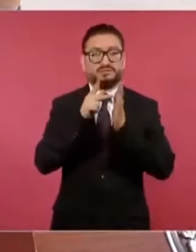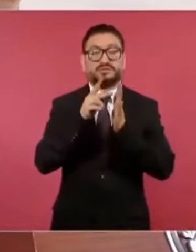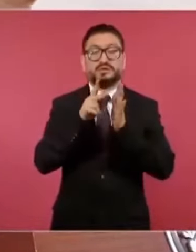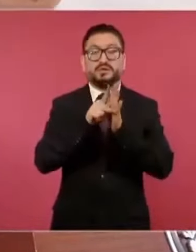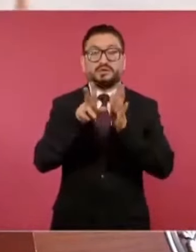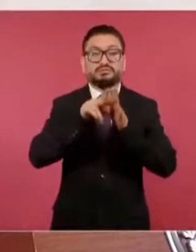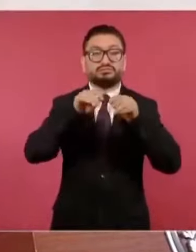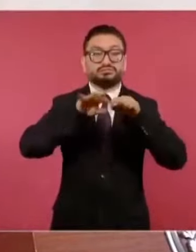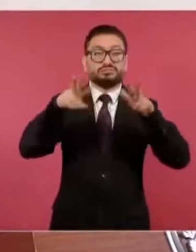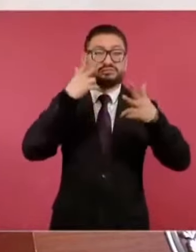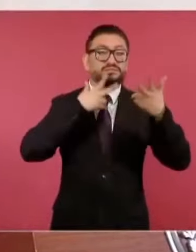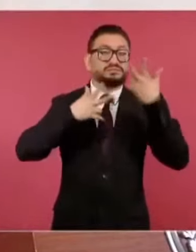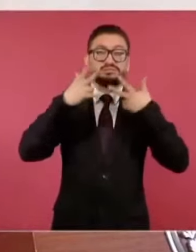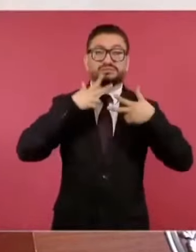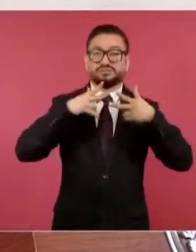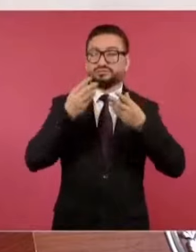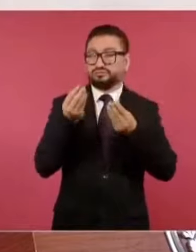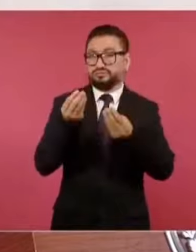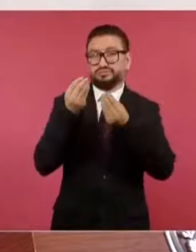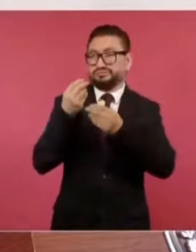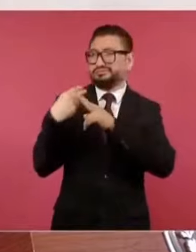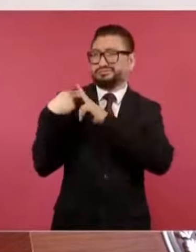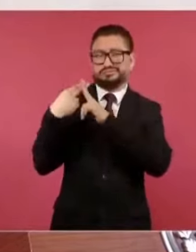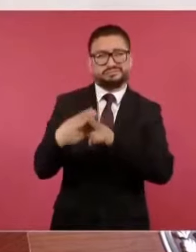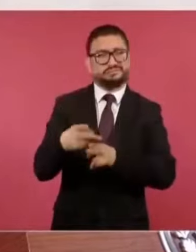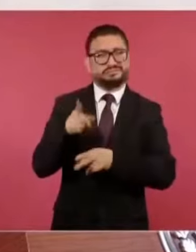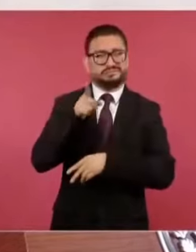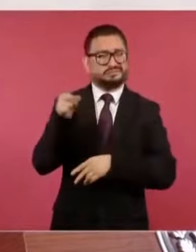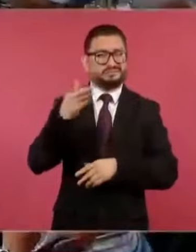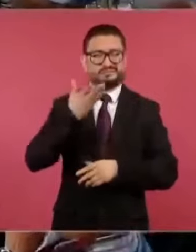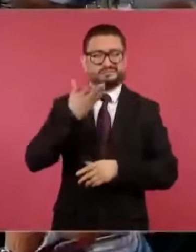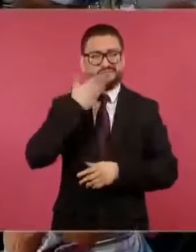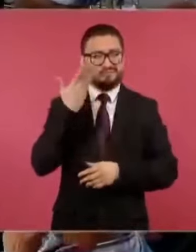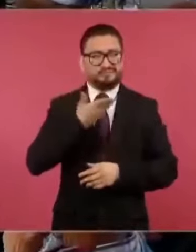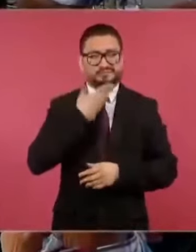En los últimos tiempos han